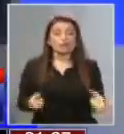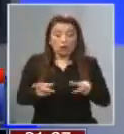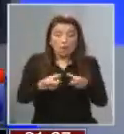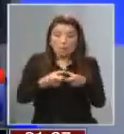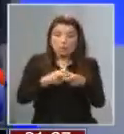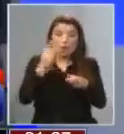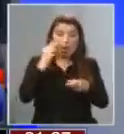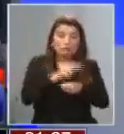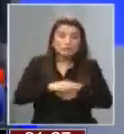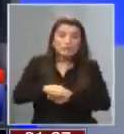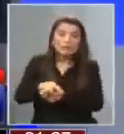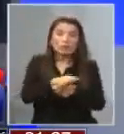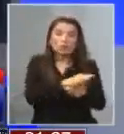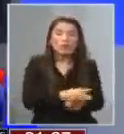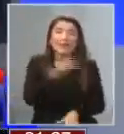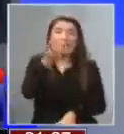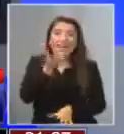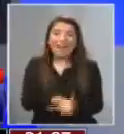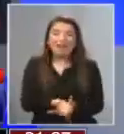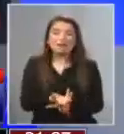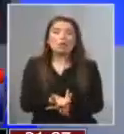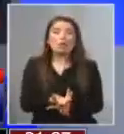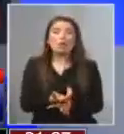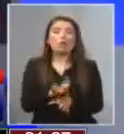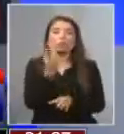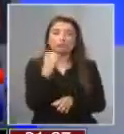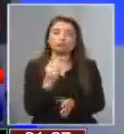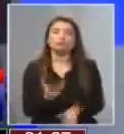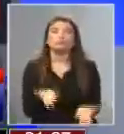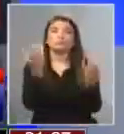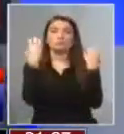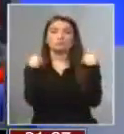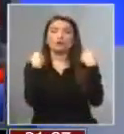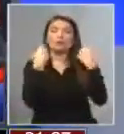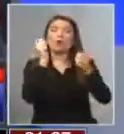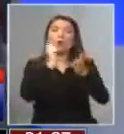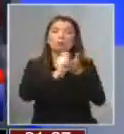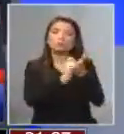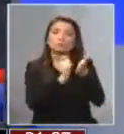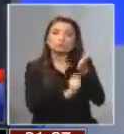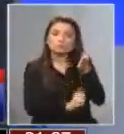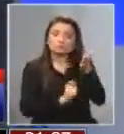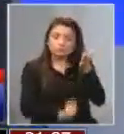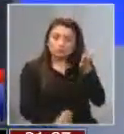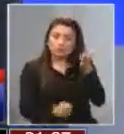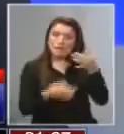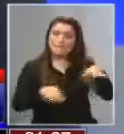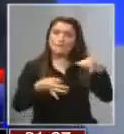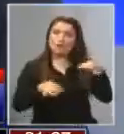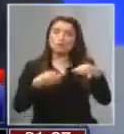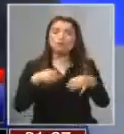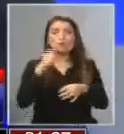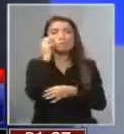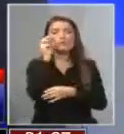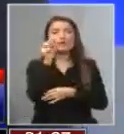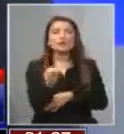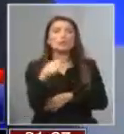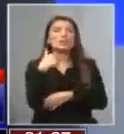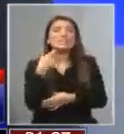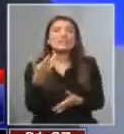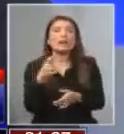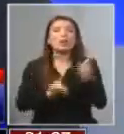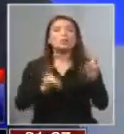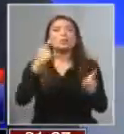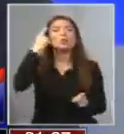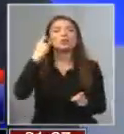arrogue esta atribución de escribir un informe, yo lo miraría como un paso adelante de quienes creen que es mejor que no haya nueva constitución,